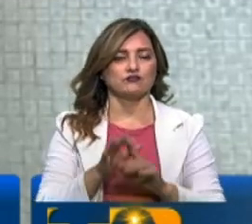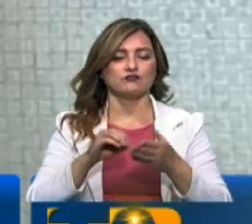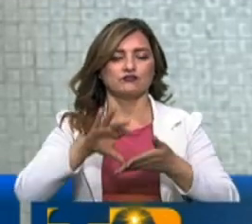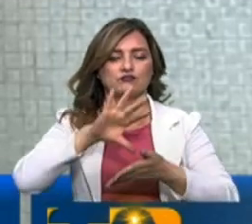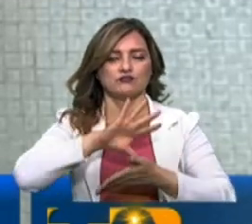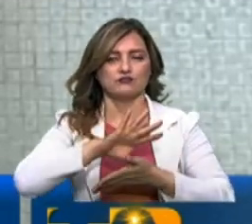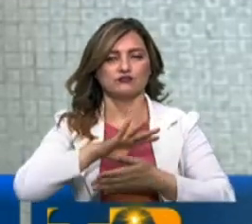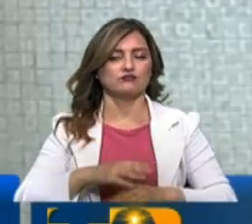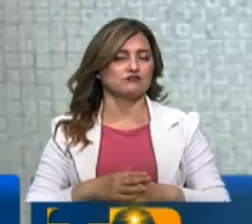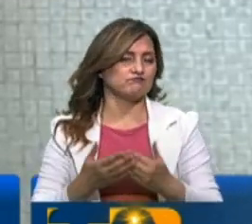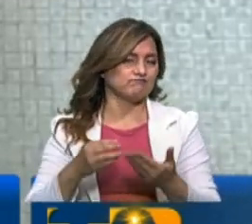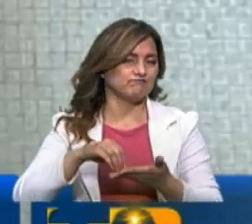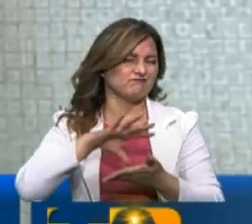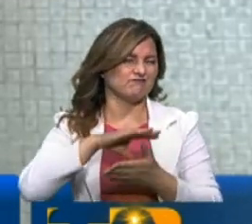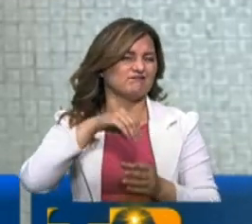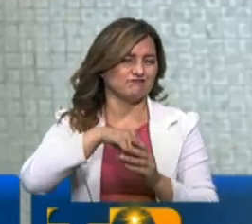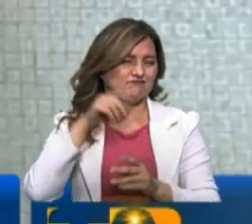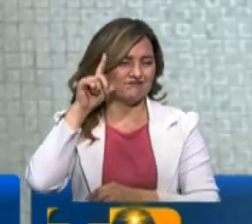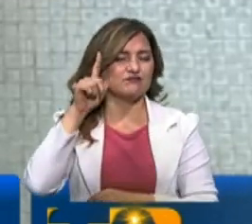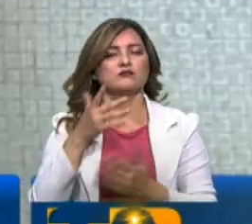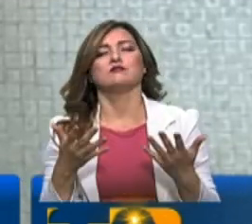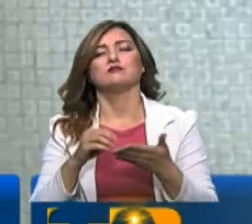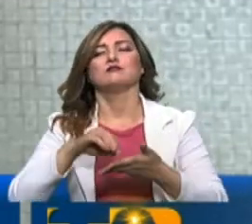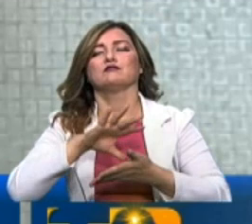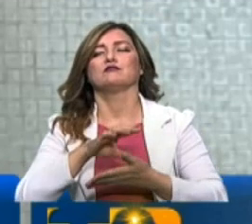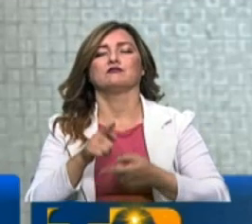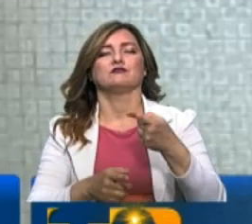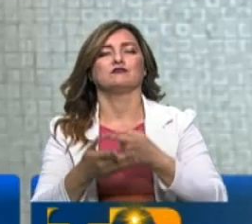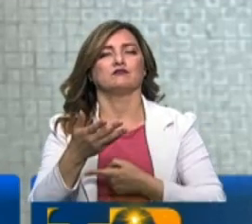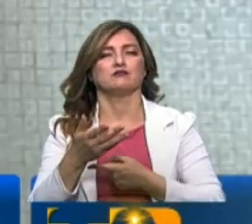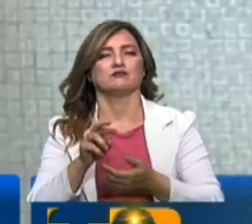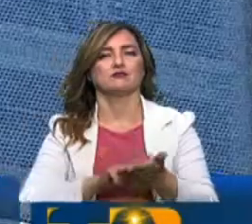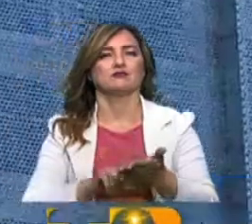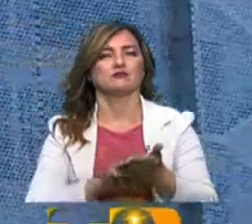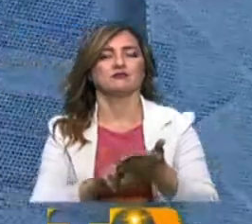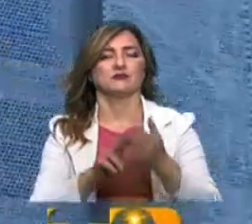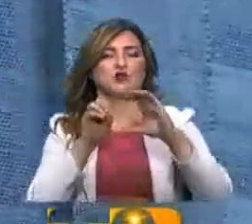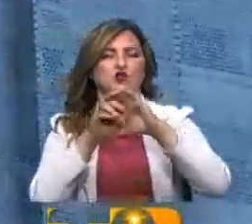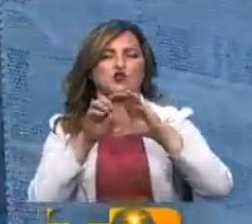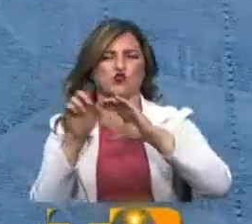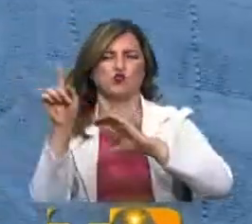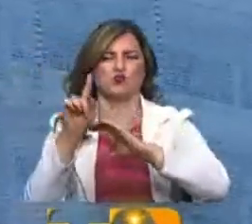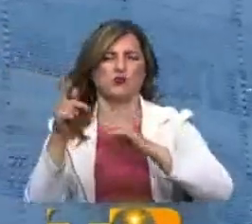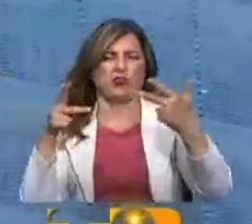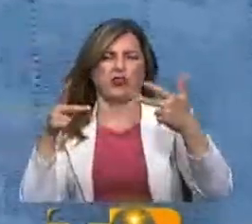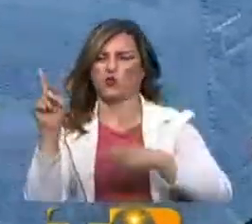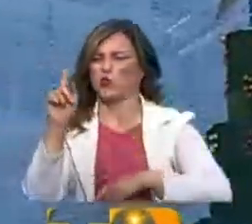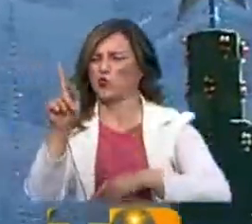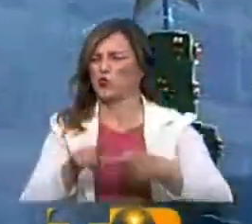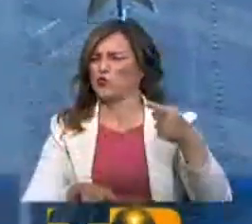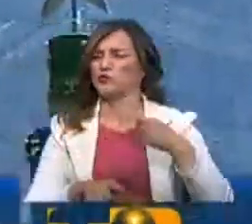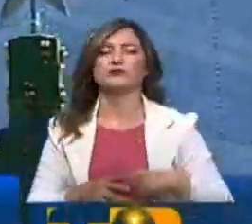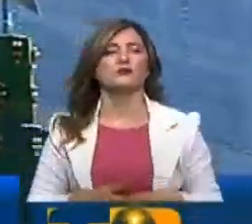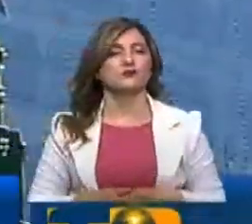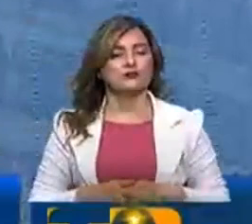que van a estar en el pleno. Pero no puede la Asamblea por ningún motivo volver a sesionar por Zoom. Durante la mañana de este lunes, personal